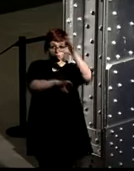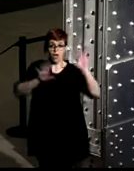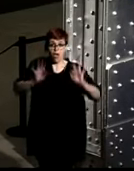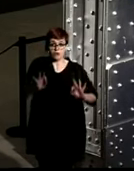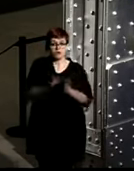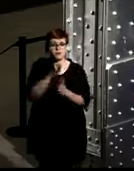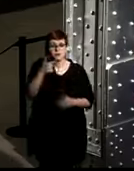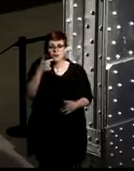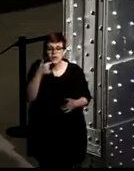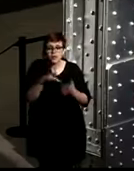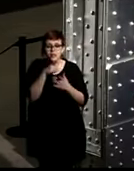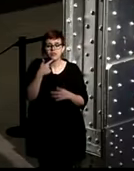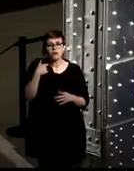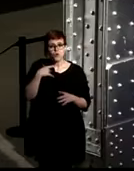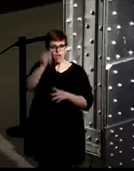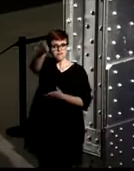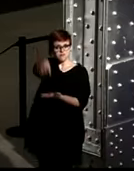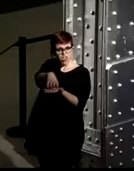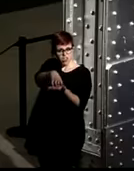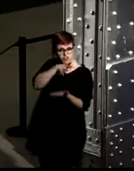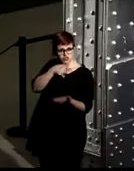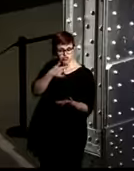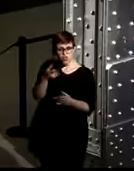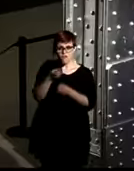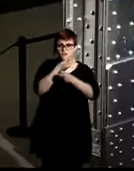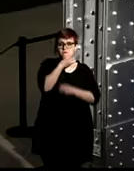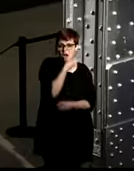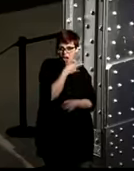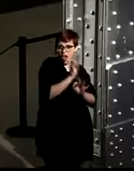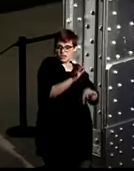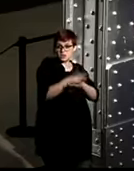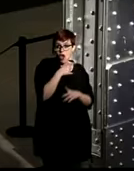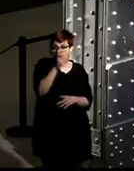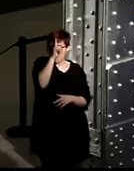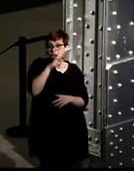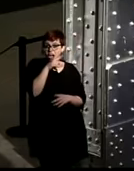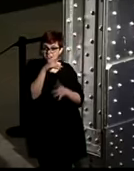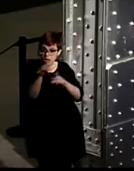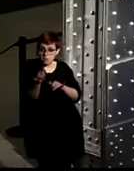Que para servir cervezas a guiris me quedo en un chiringuito en España. Si no sabes alemán, esto es lo que hay.